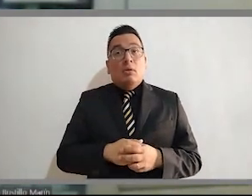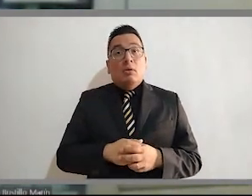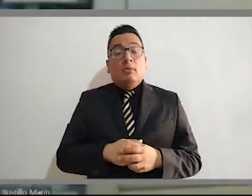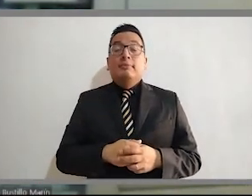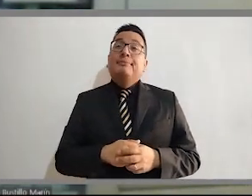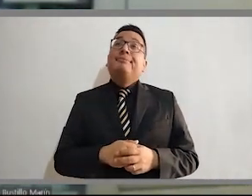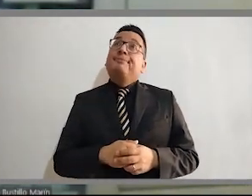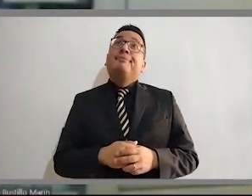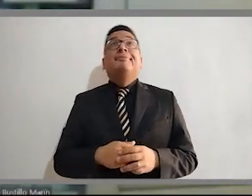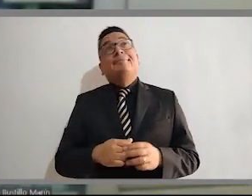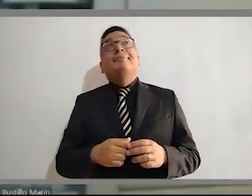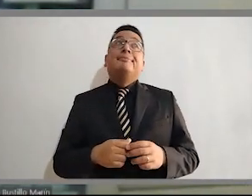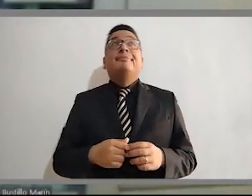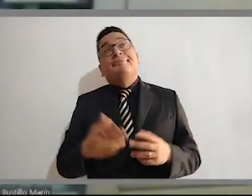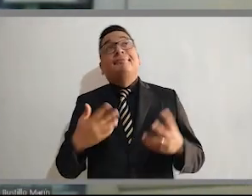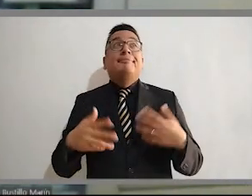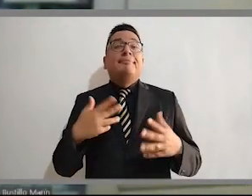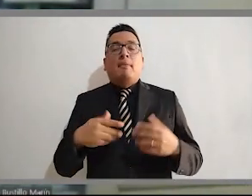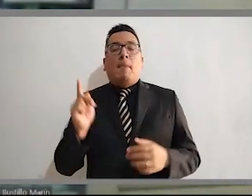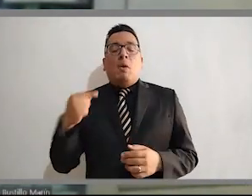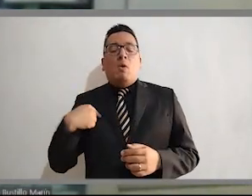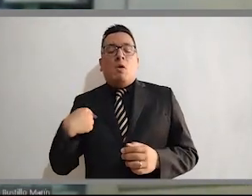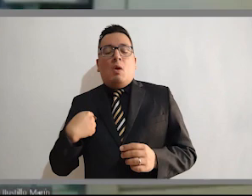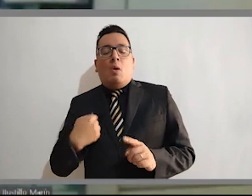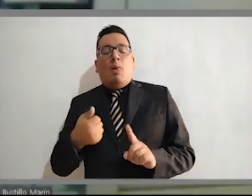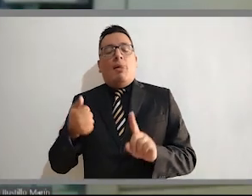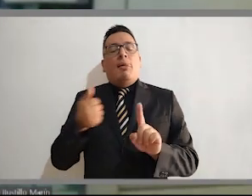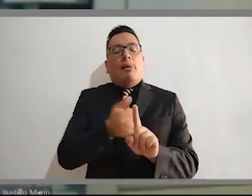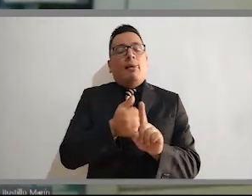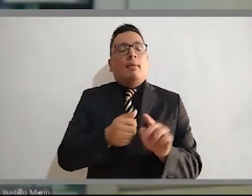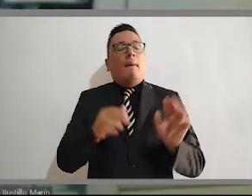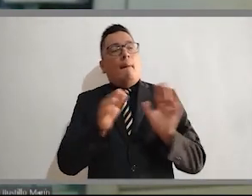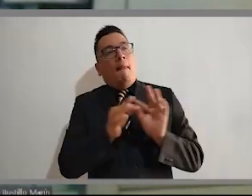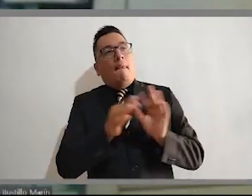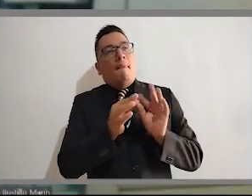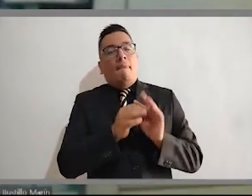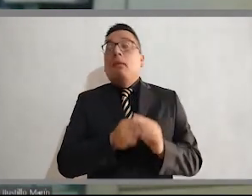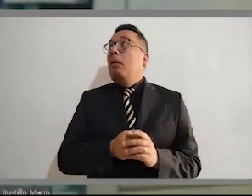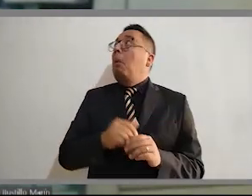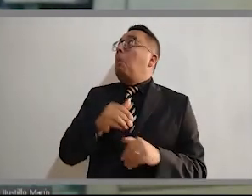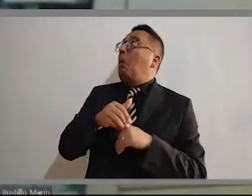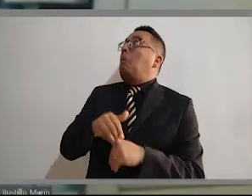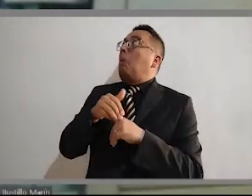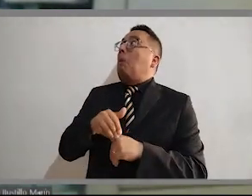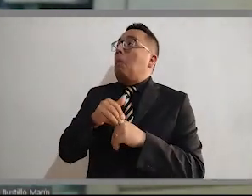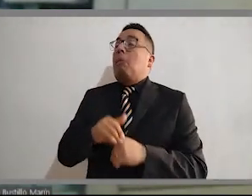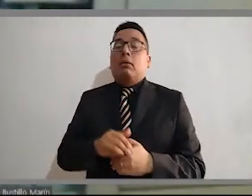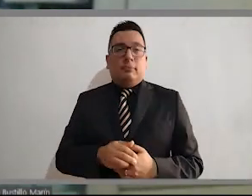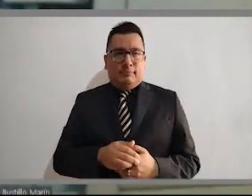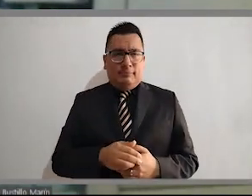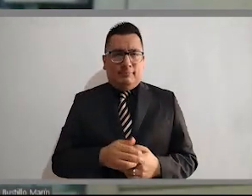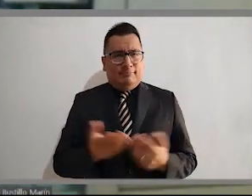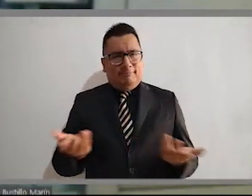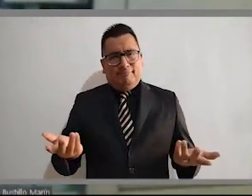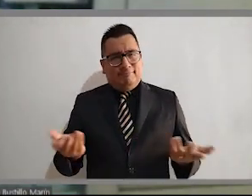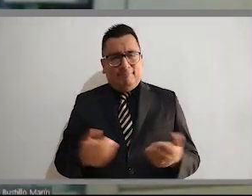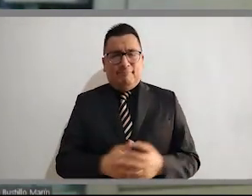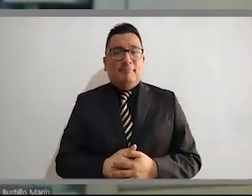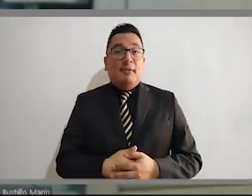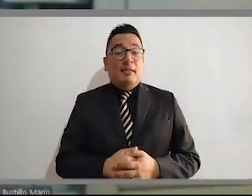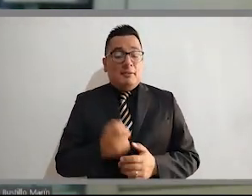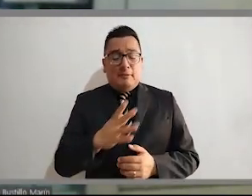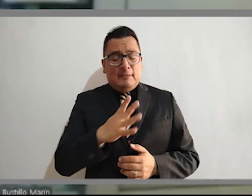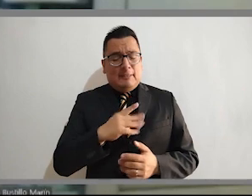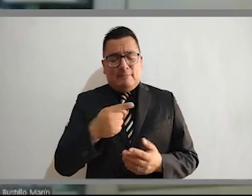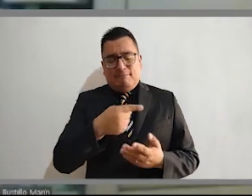carita, pero yo te voy a decir qué hacer. Tú vas a decir todo lo que yo te diga y vas a hacer todo lo que yo te diga, ¿no? Y